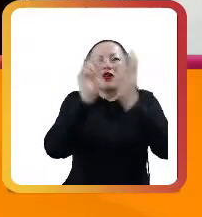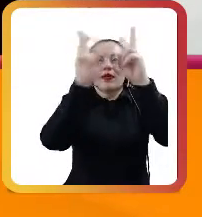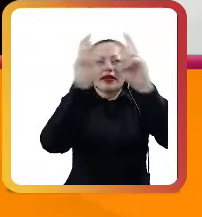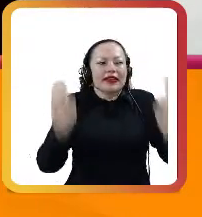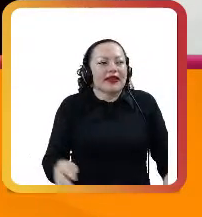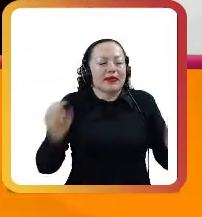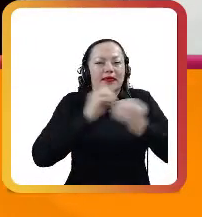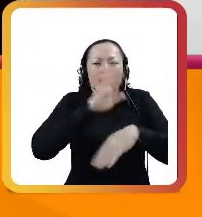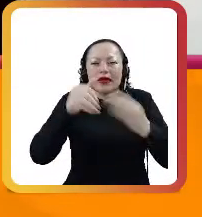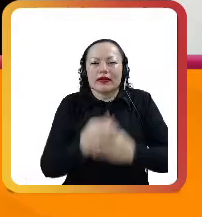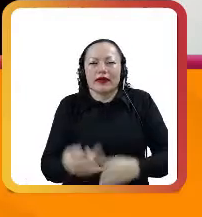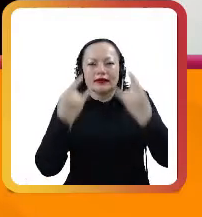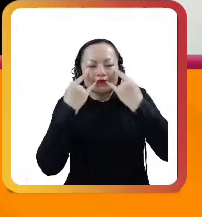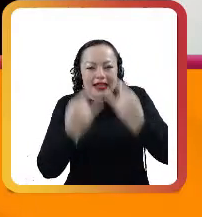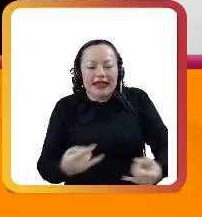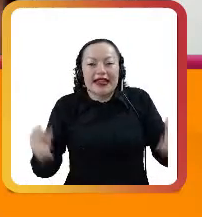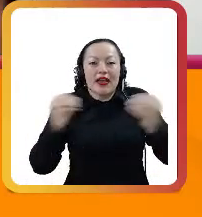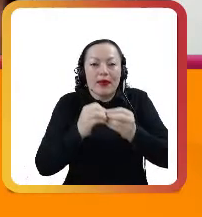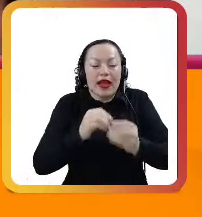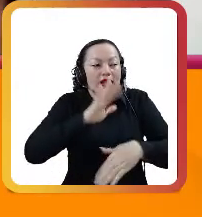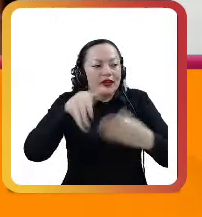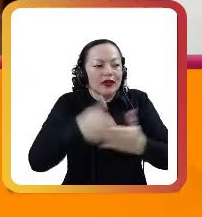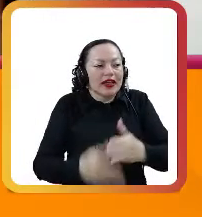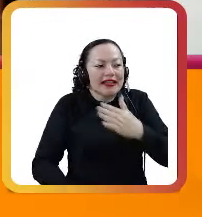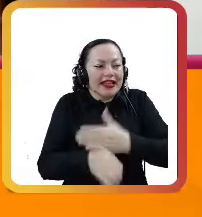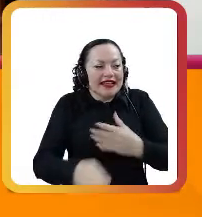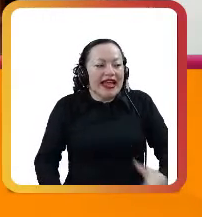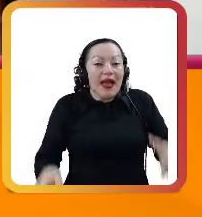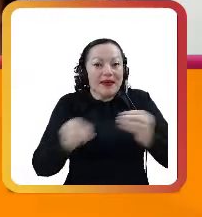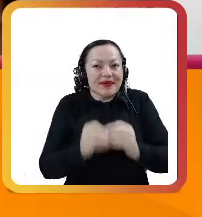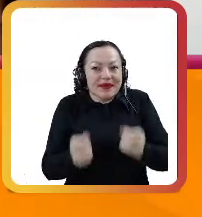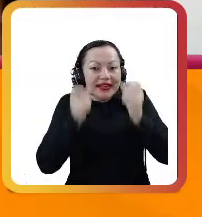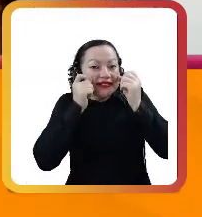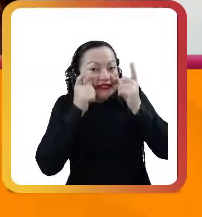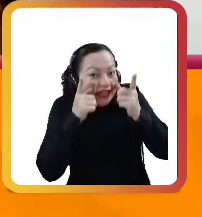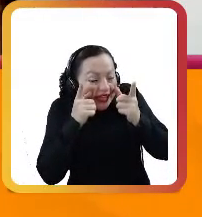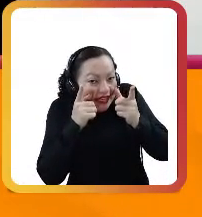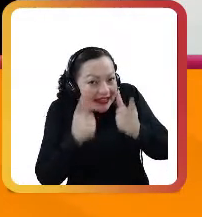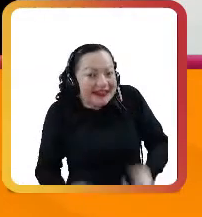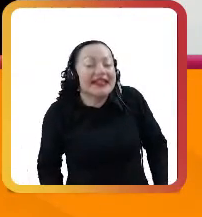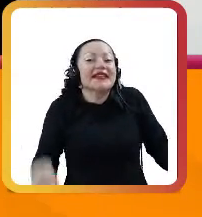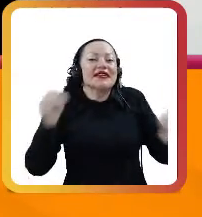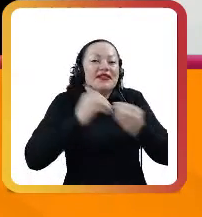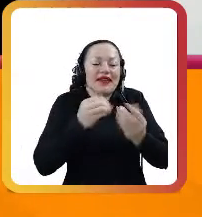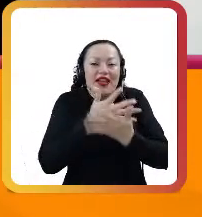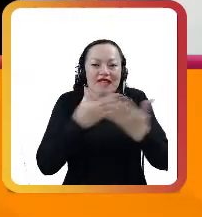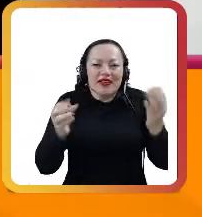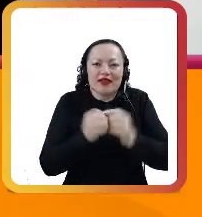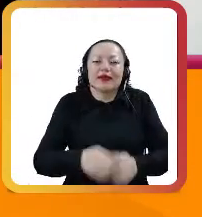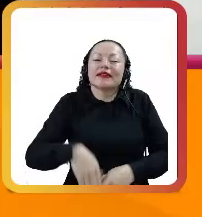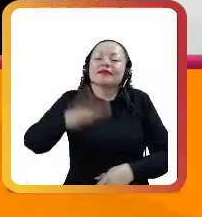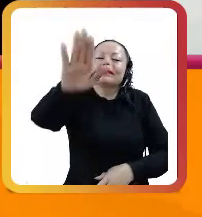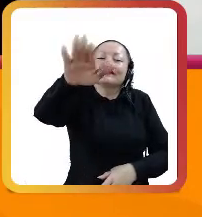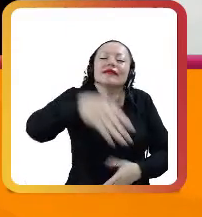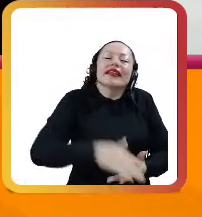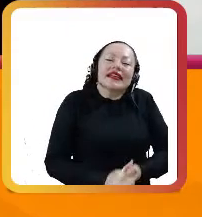con nuevos temas interesantes y con, ¿por qué no?, una receta puede ser. ¿Sabes con qué vamos a